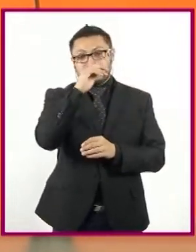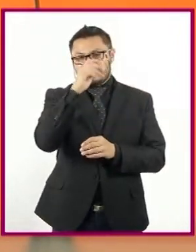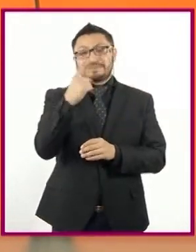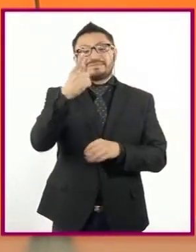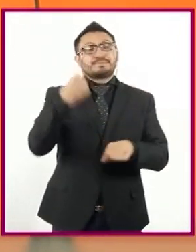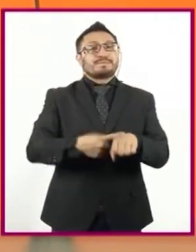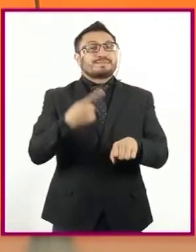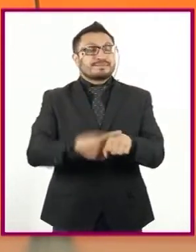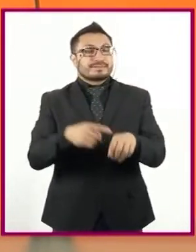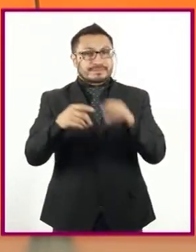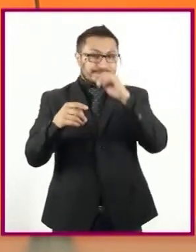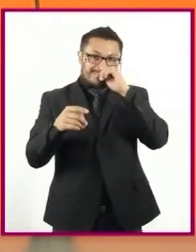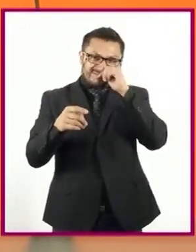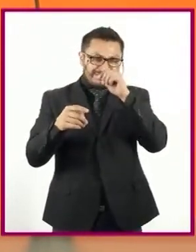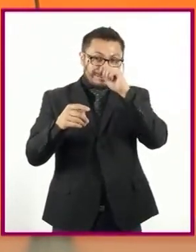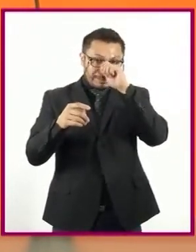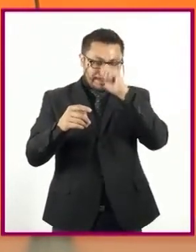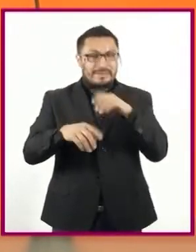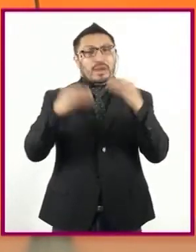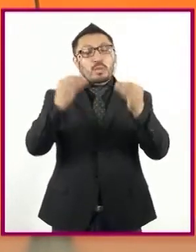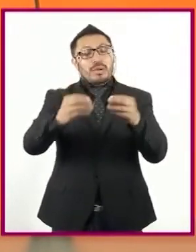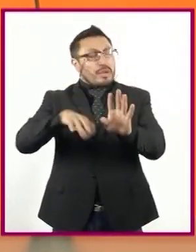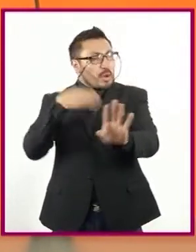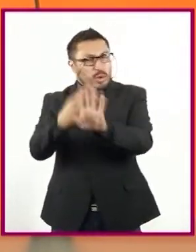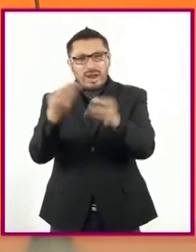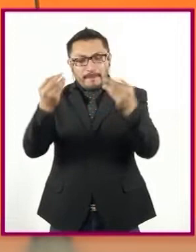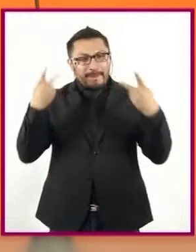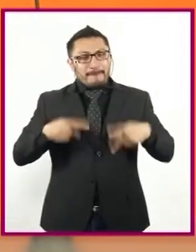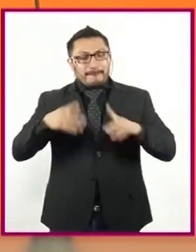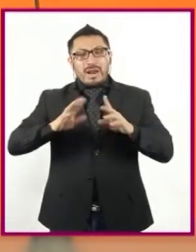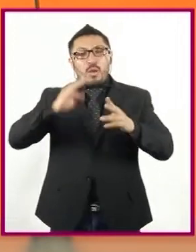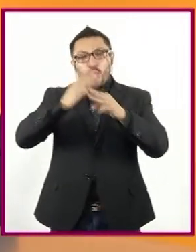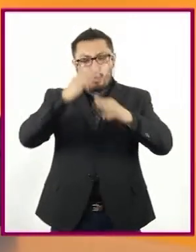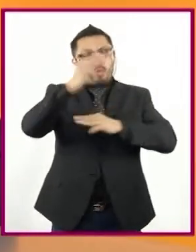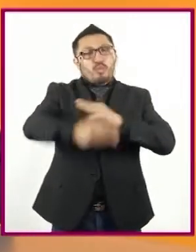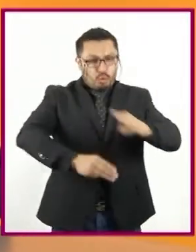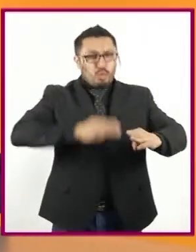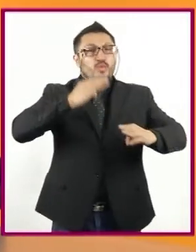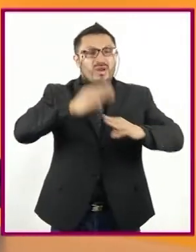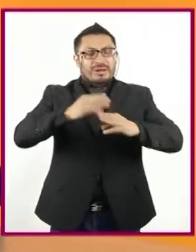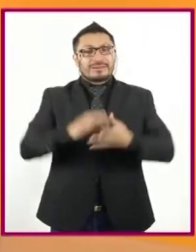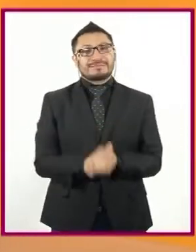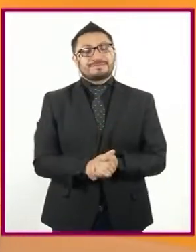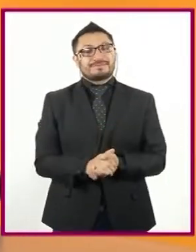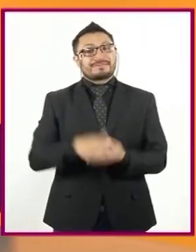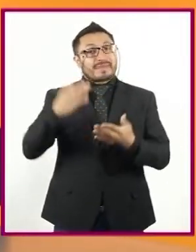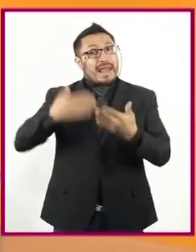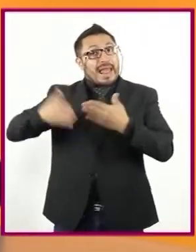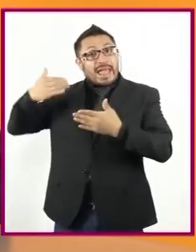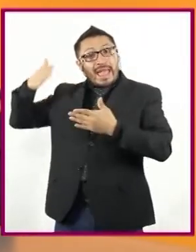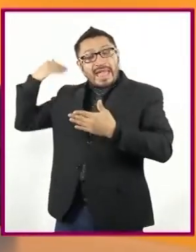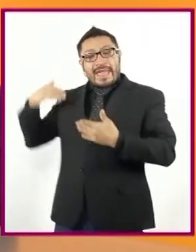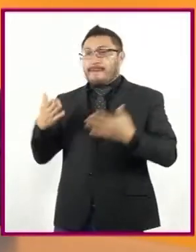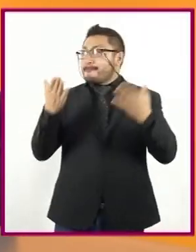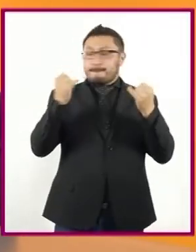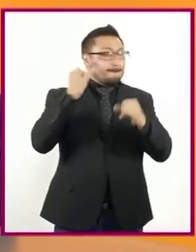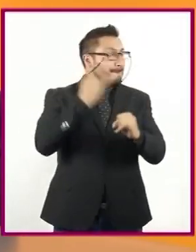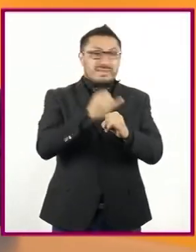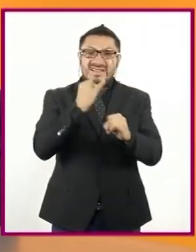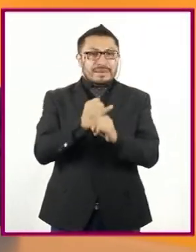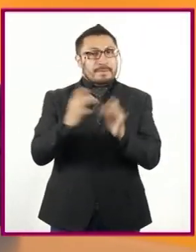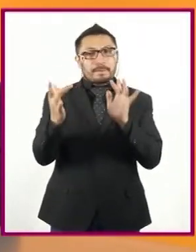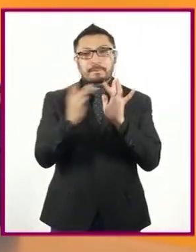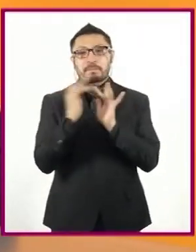enfermedad afecta a muchas personas alrededor del mundo. En el pasado no existía Internet ni las